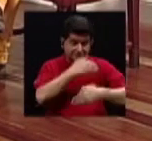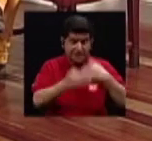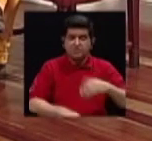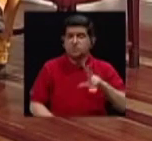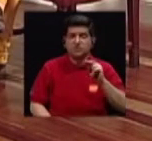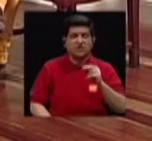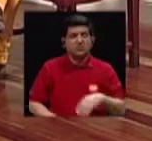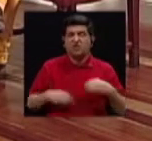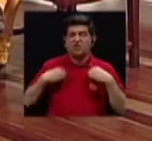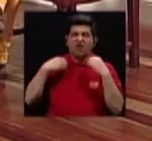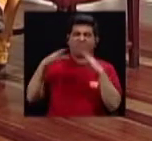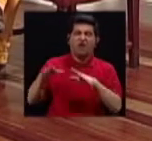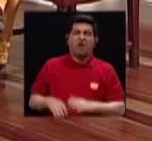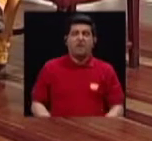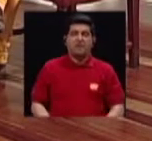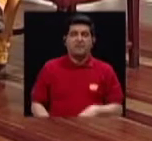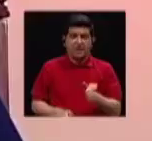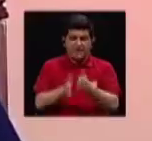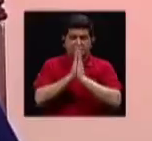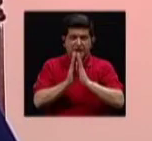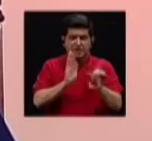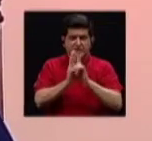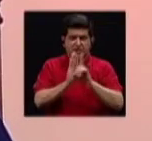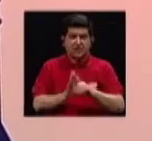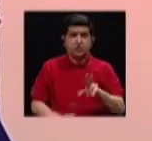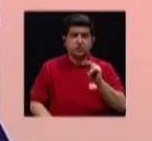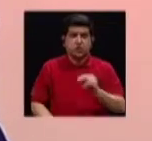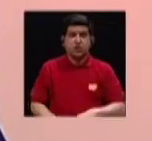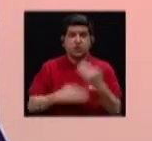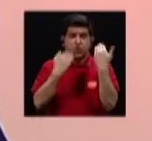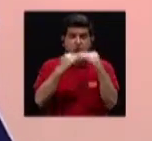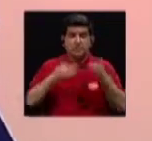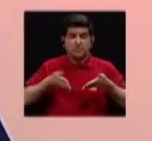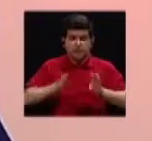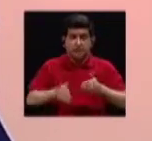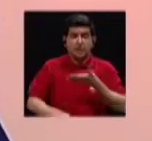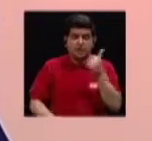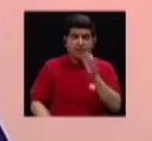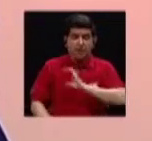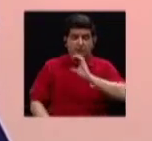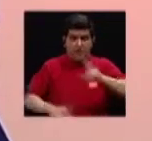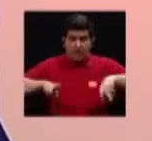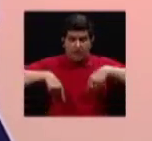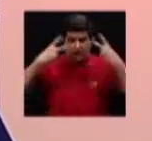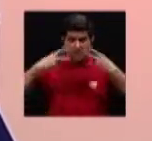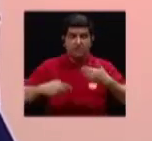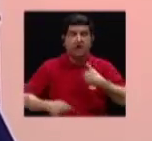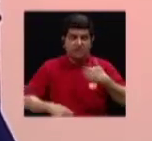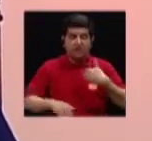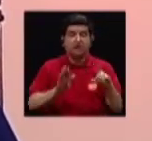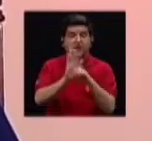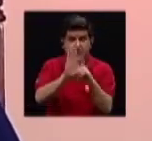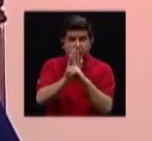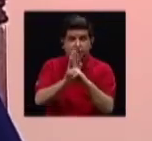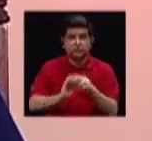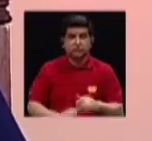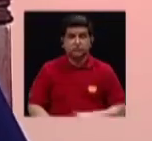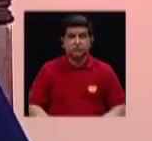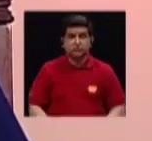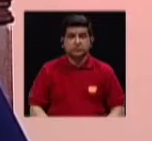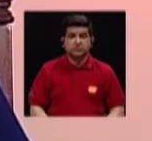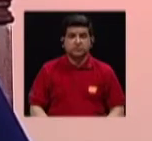del ejercicio de sus derechos, no priven a sus hijos de una mejor calidad de vida a la que tienen derecho y que entonces